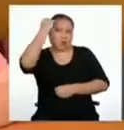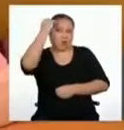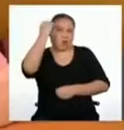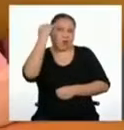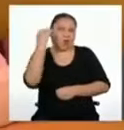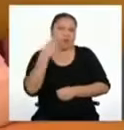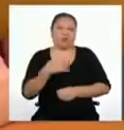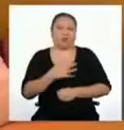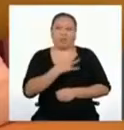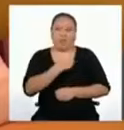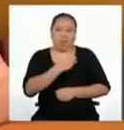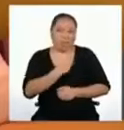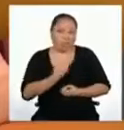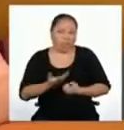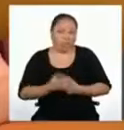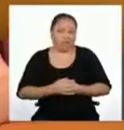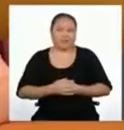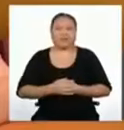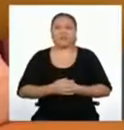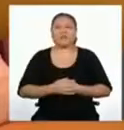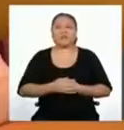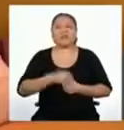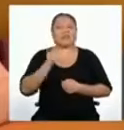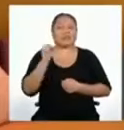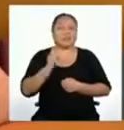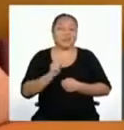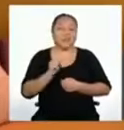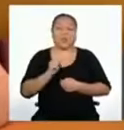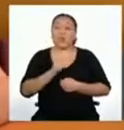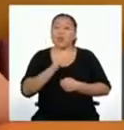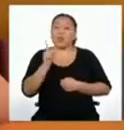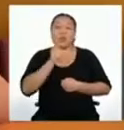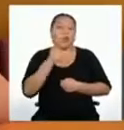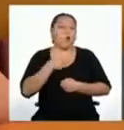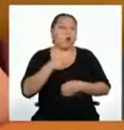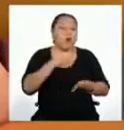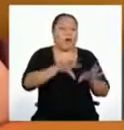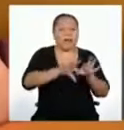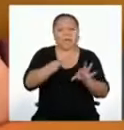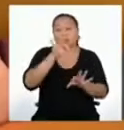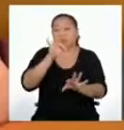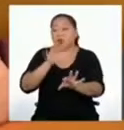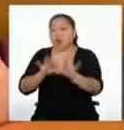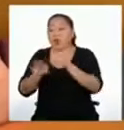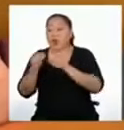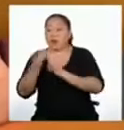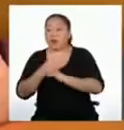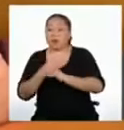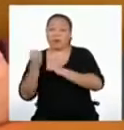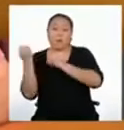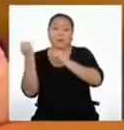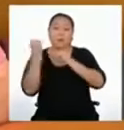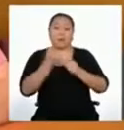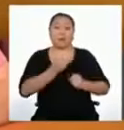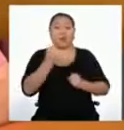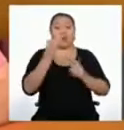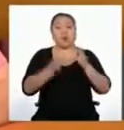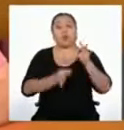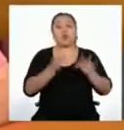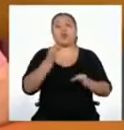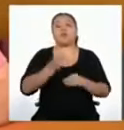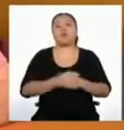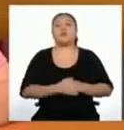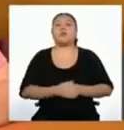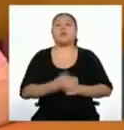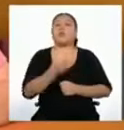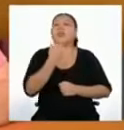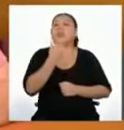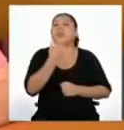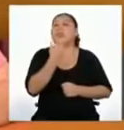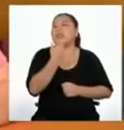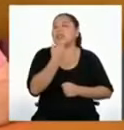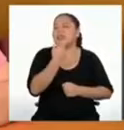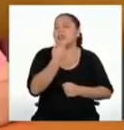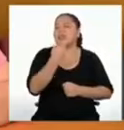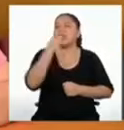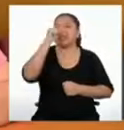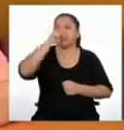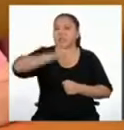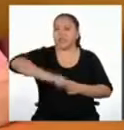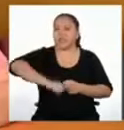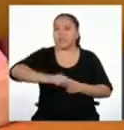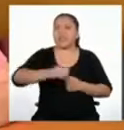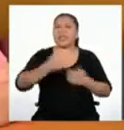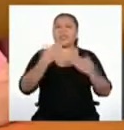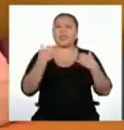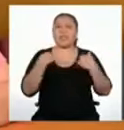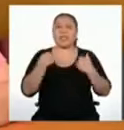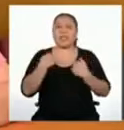claro. Y aunque no escojamos a los miembros del Poder Judicial, ¿quién debe tener el poder de hacer